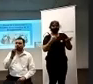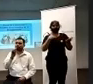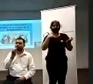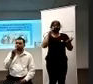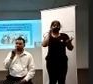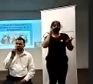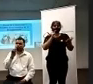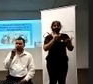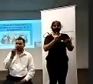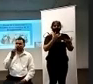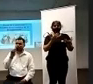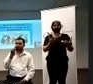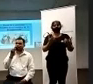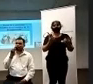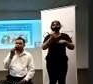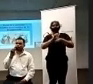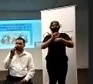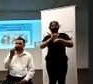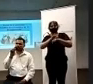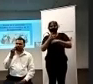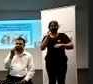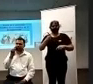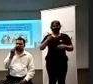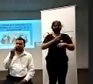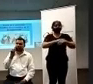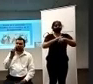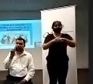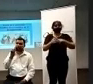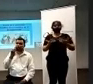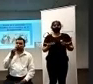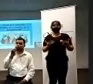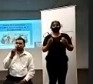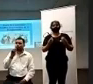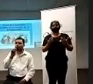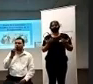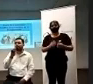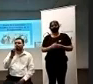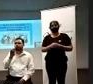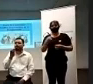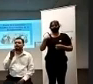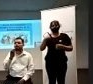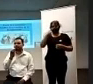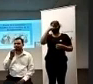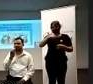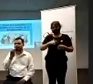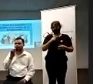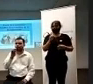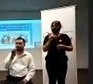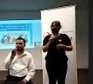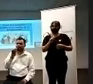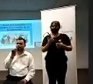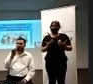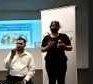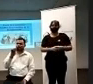Entonces no tengo transporte, no tengo cómo satisfacer necesidades básicas. Yo la verdad fui un privilegiado